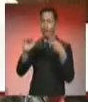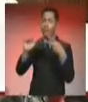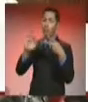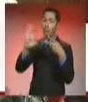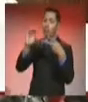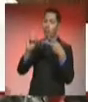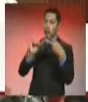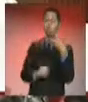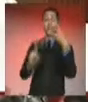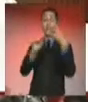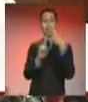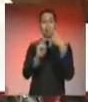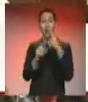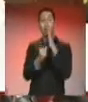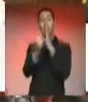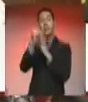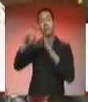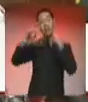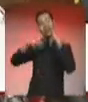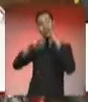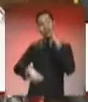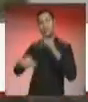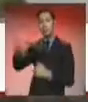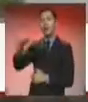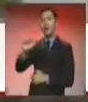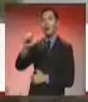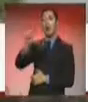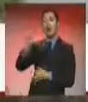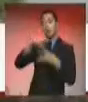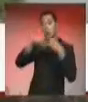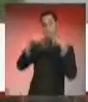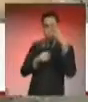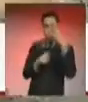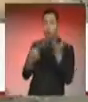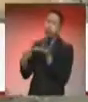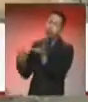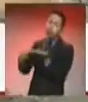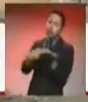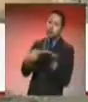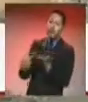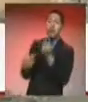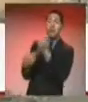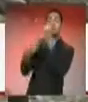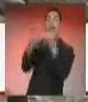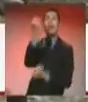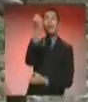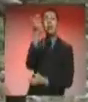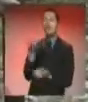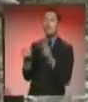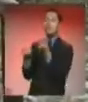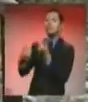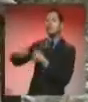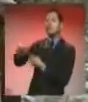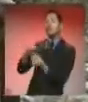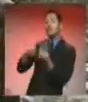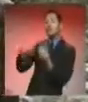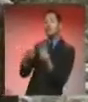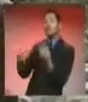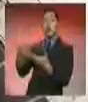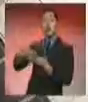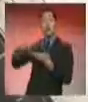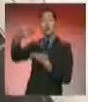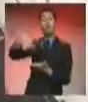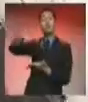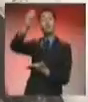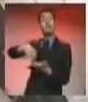ministro de Minas y Petróleos, Galo Chiriboga. Al ser consultado sobre quién tenía la decisión de entregar el contrato a Odebrecht para la construcción de